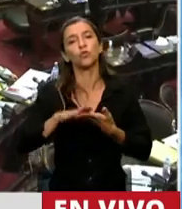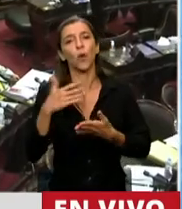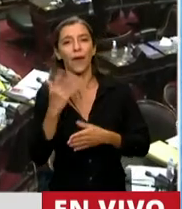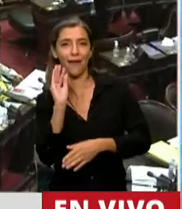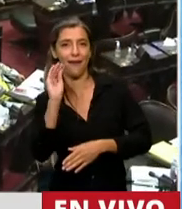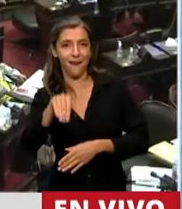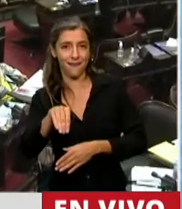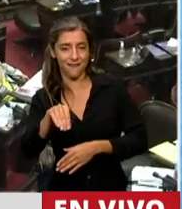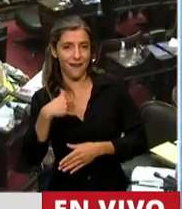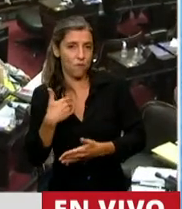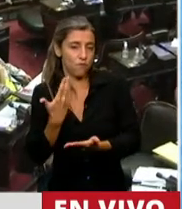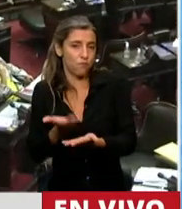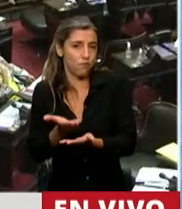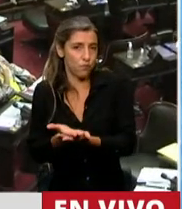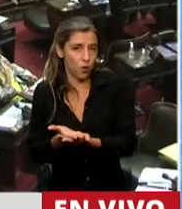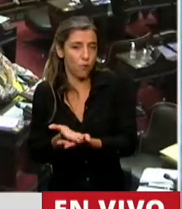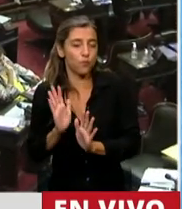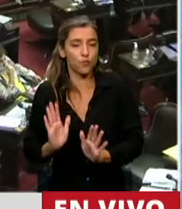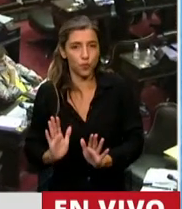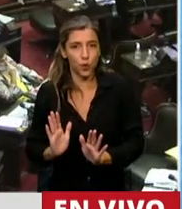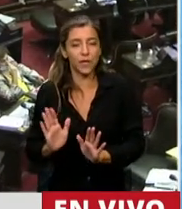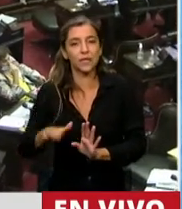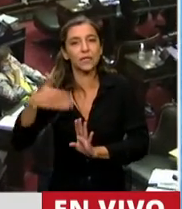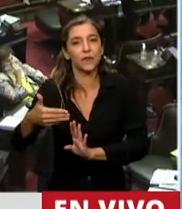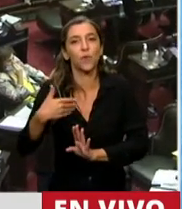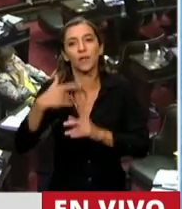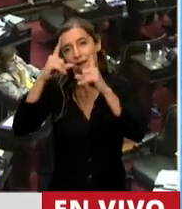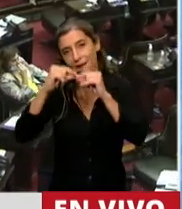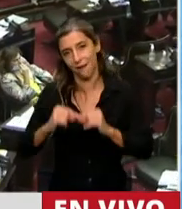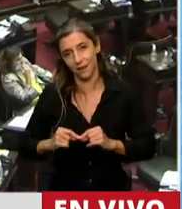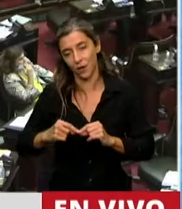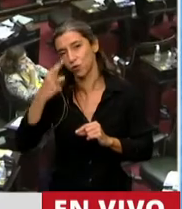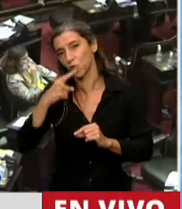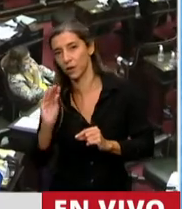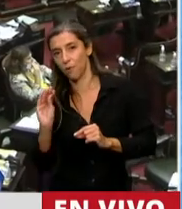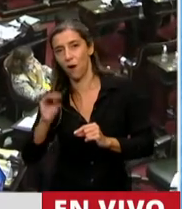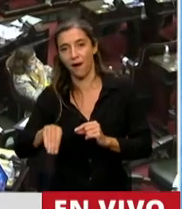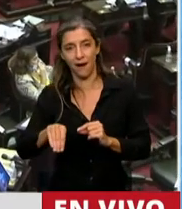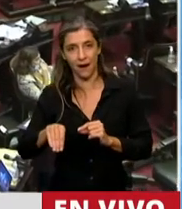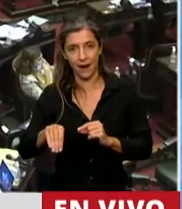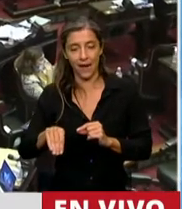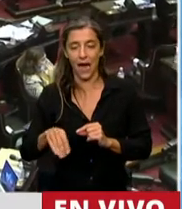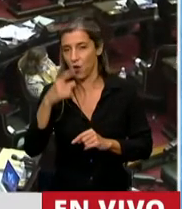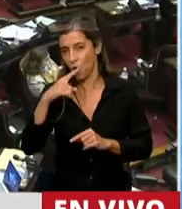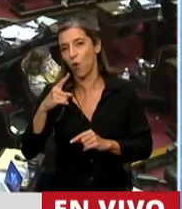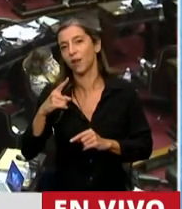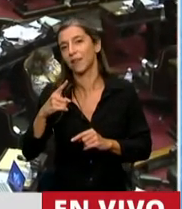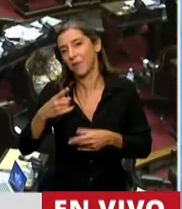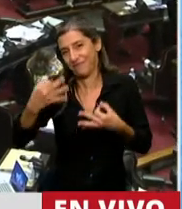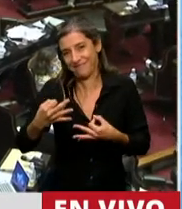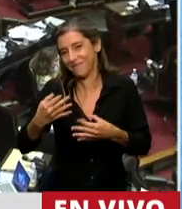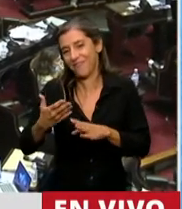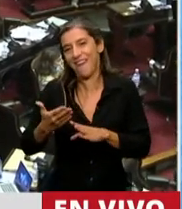queremos proponer al final del articulado, antes del artículo de fondo. Vamos a pedir